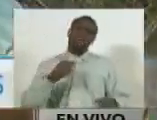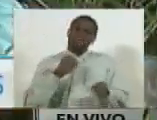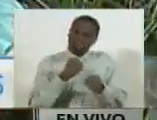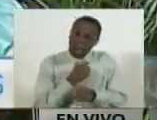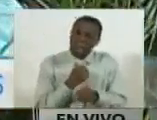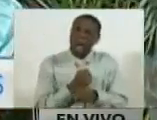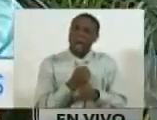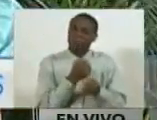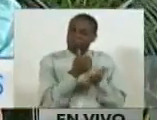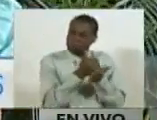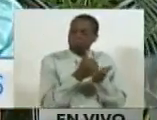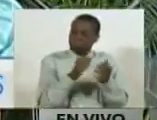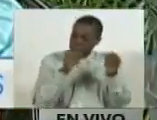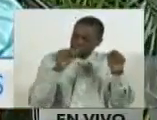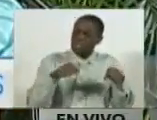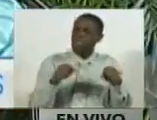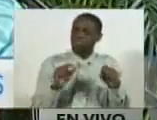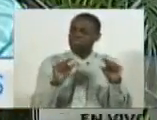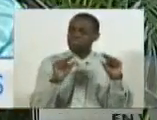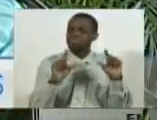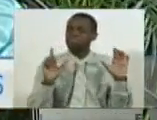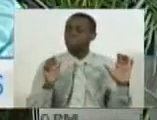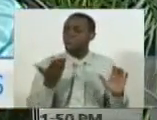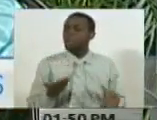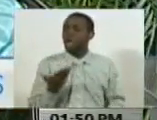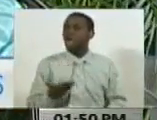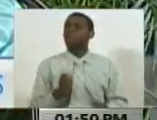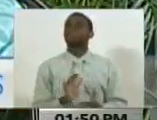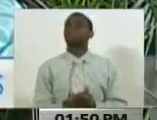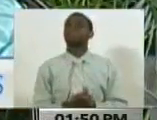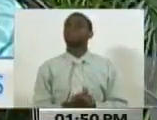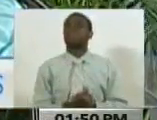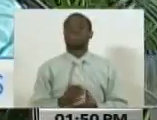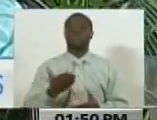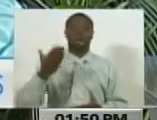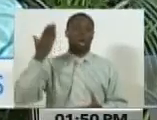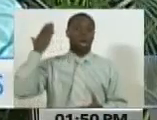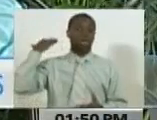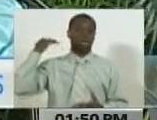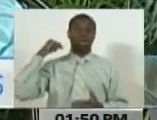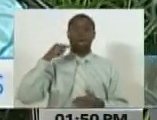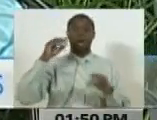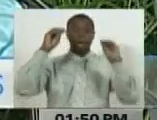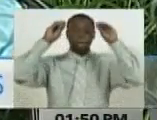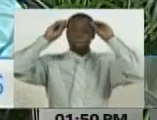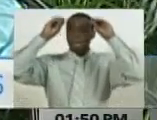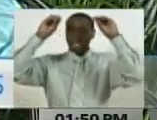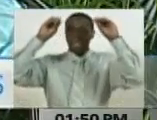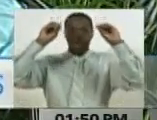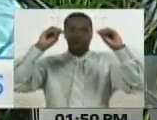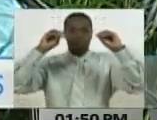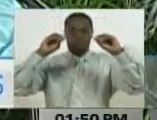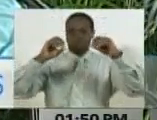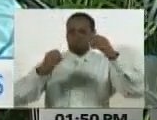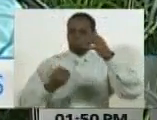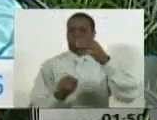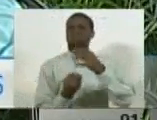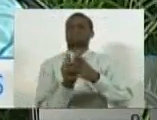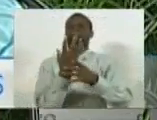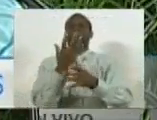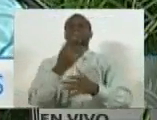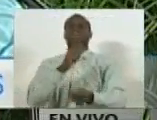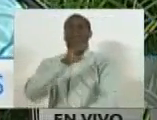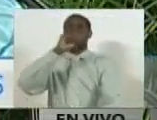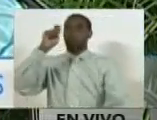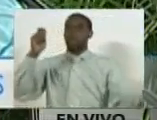En la historia de Venezuela, como saben ustedes, el fundador de la pedagogía transformadora y